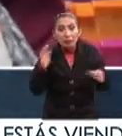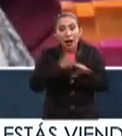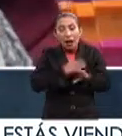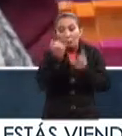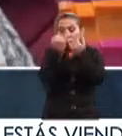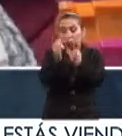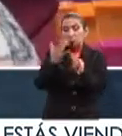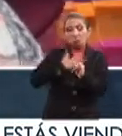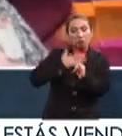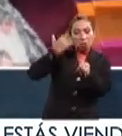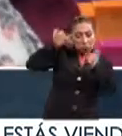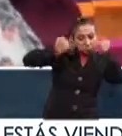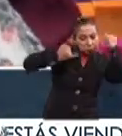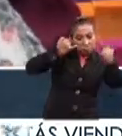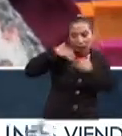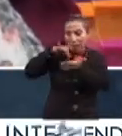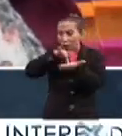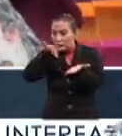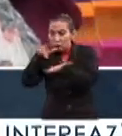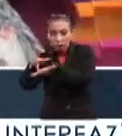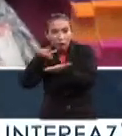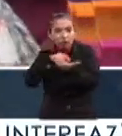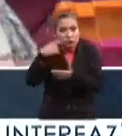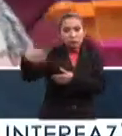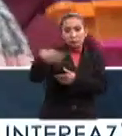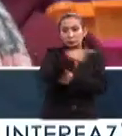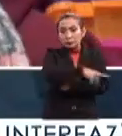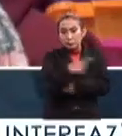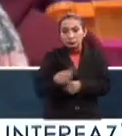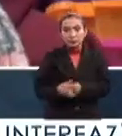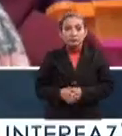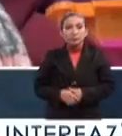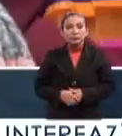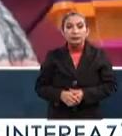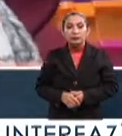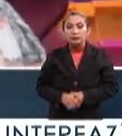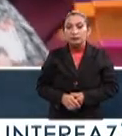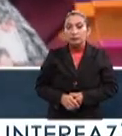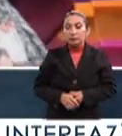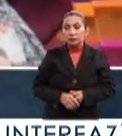más independientes, se apoyaban más entre ellos,